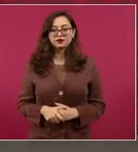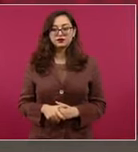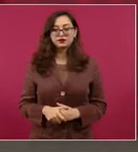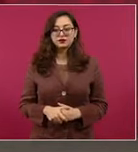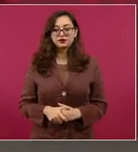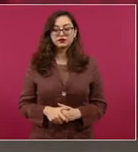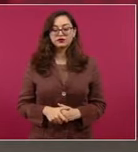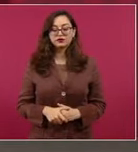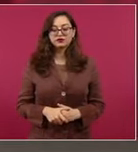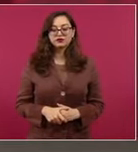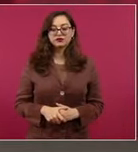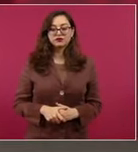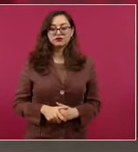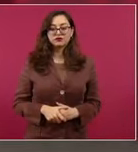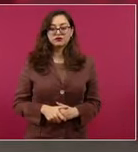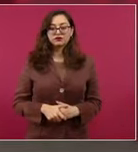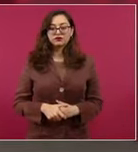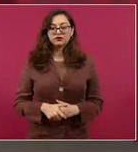pues un